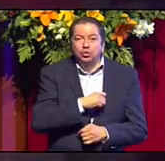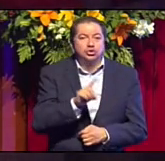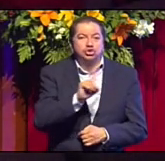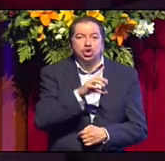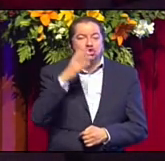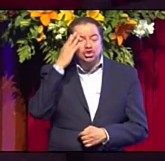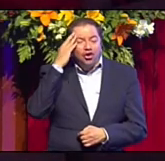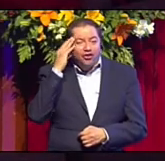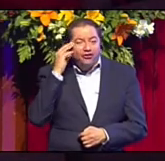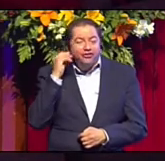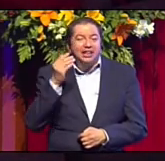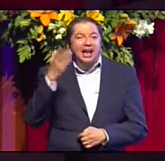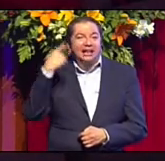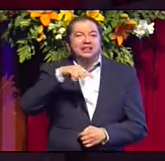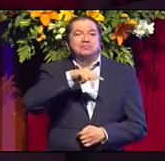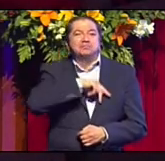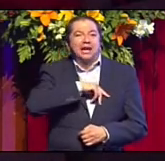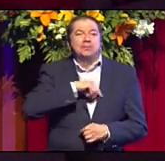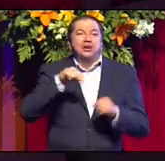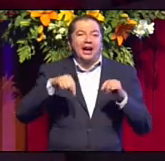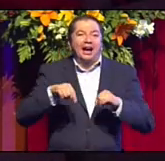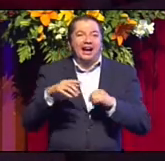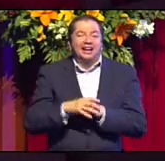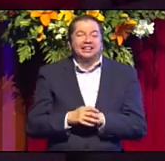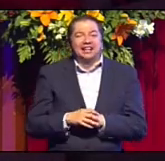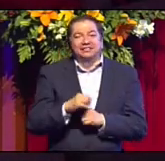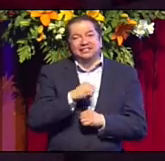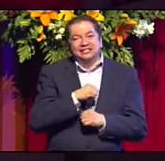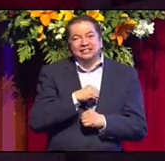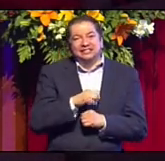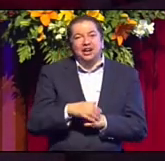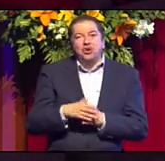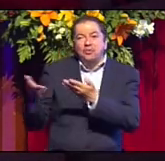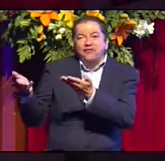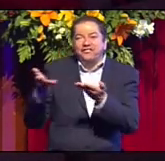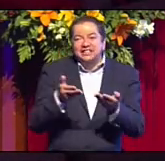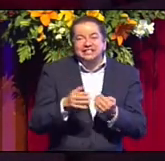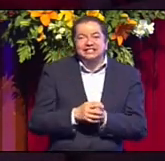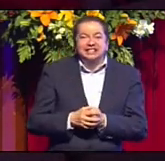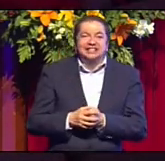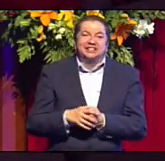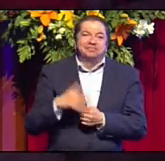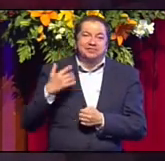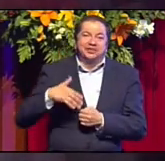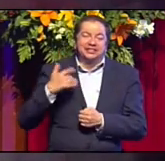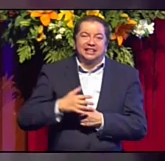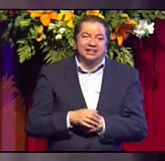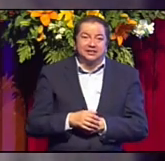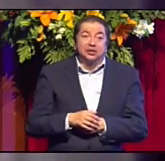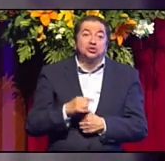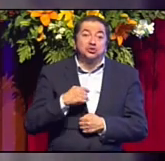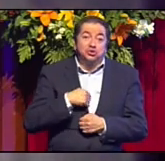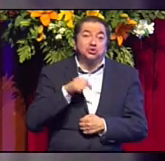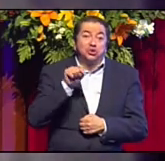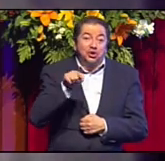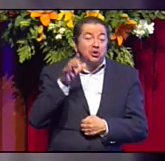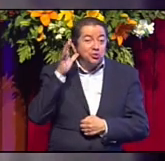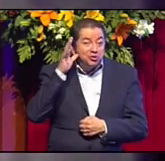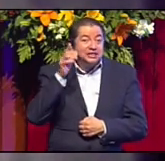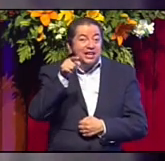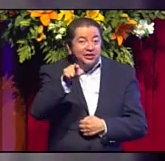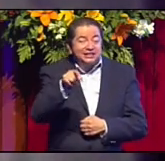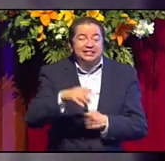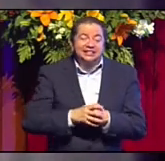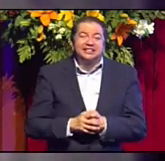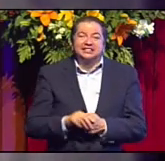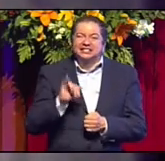aquella distinción que se le entregó en Vicuña como visita ilustre. Y me dice, alcalde, lo he escuchado harto el último tiempo, va a ser un encuentro mundial de